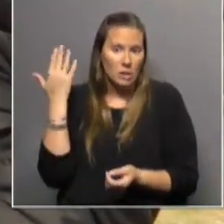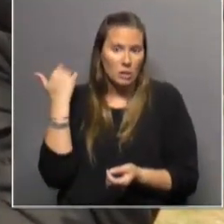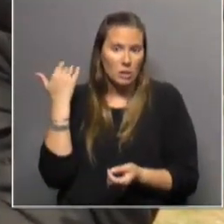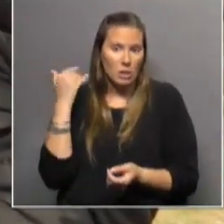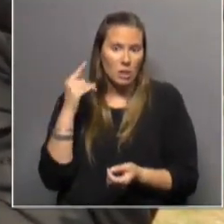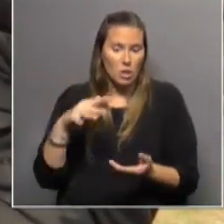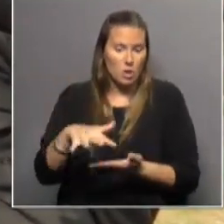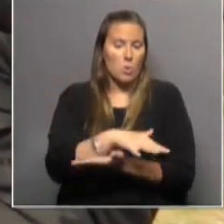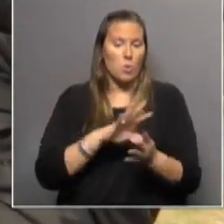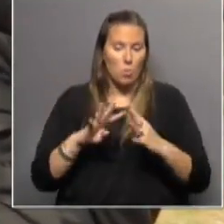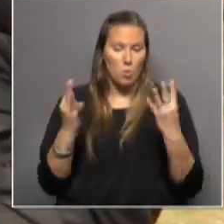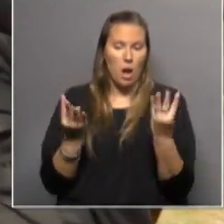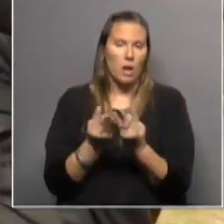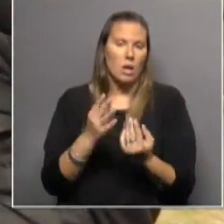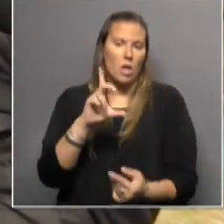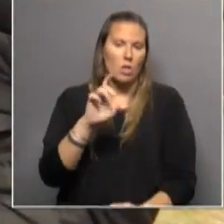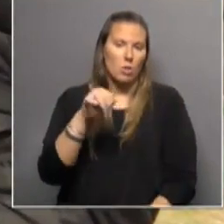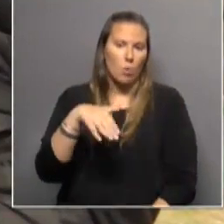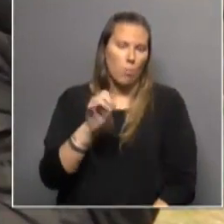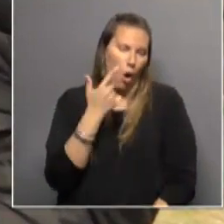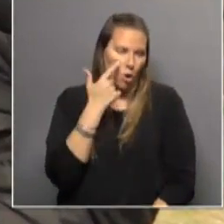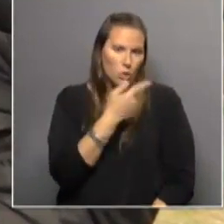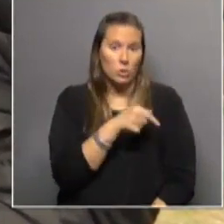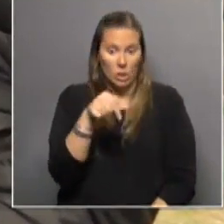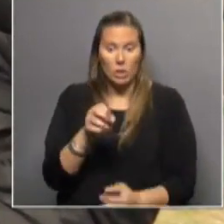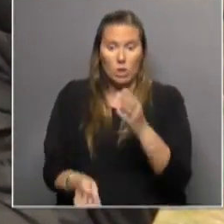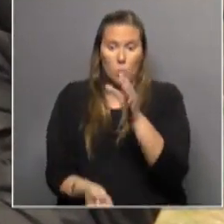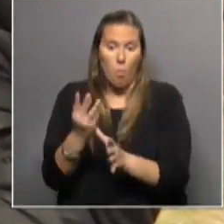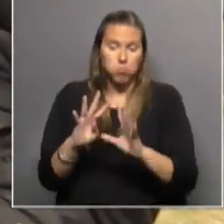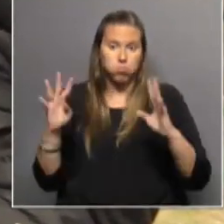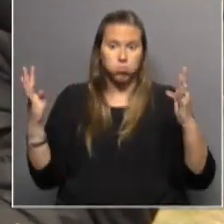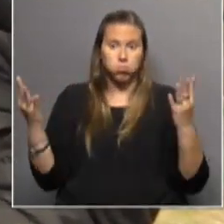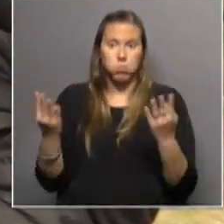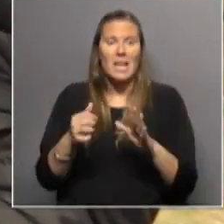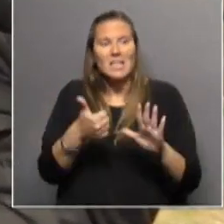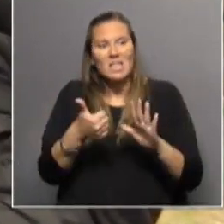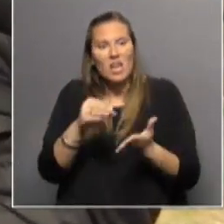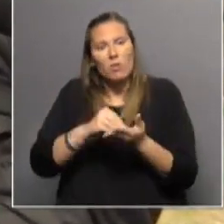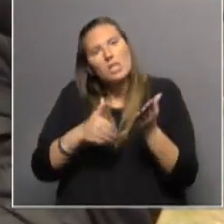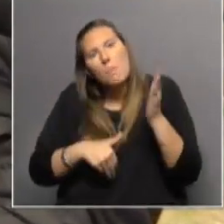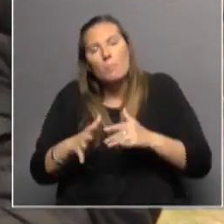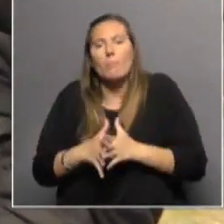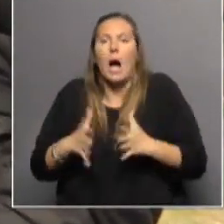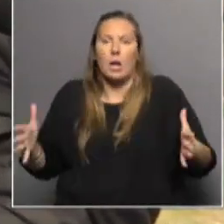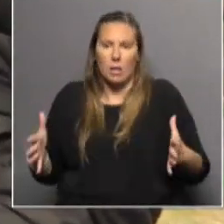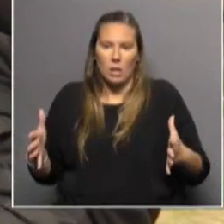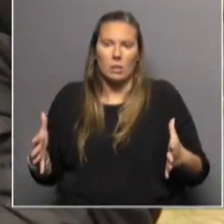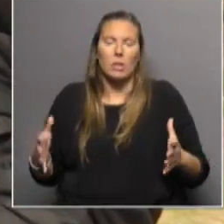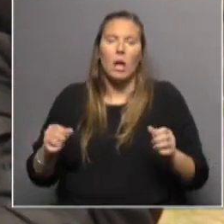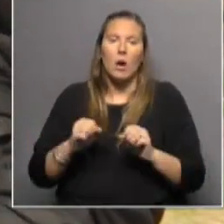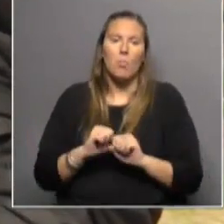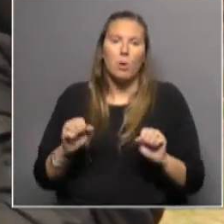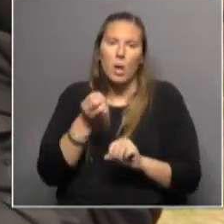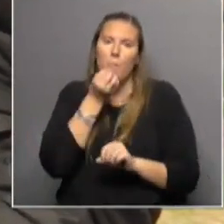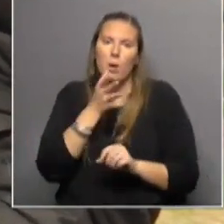el domo, que todo el mundo sabe, a este nuevo corral, que es unas seis veces más grande lograr el domo. Y se puede tener